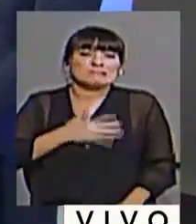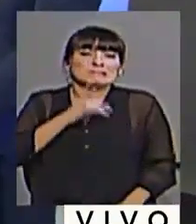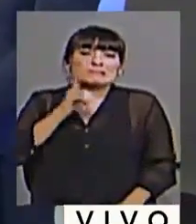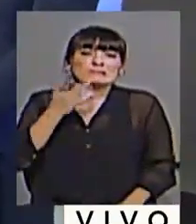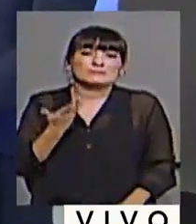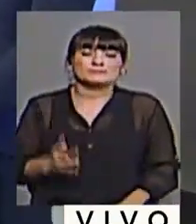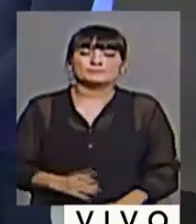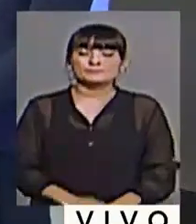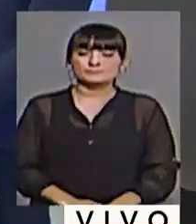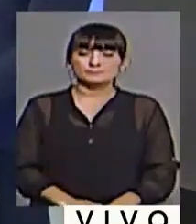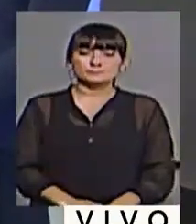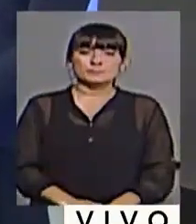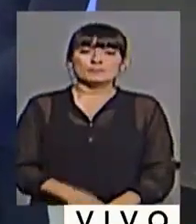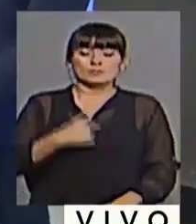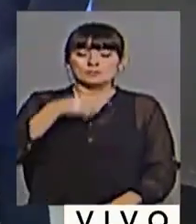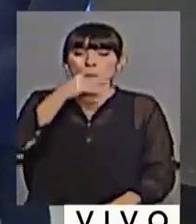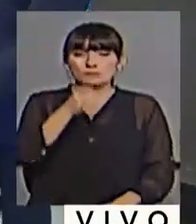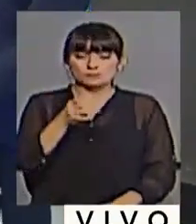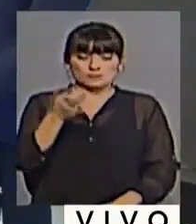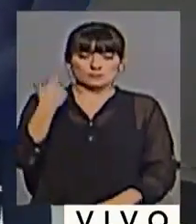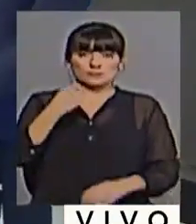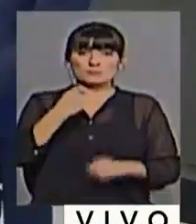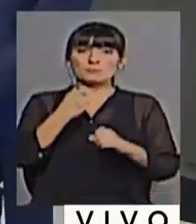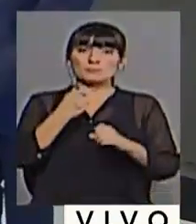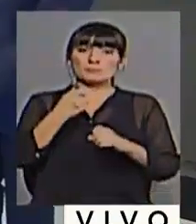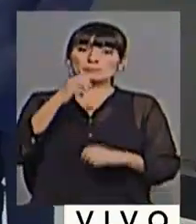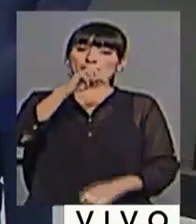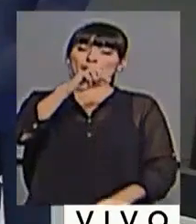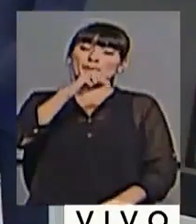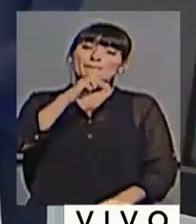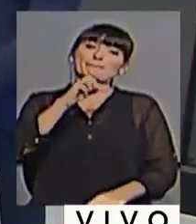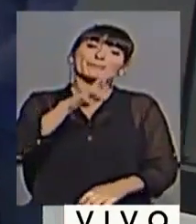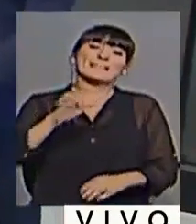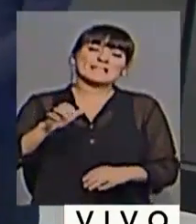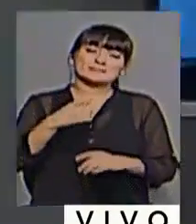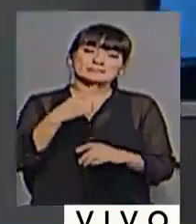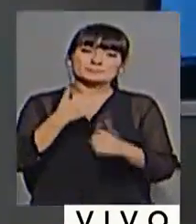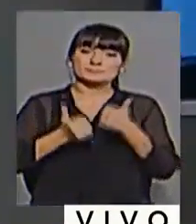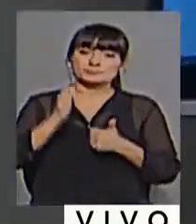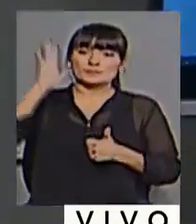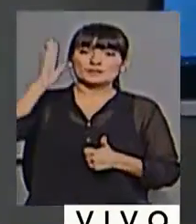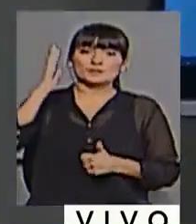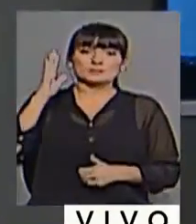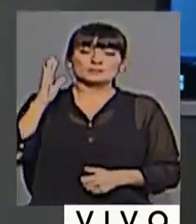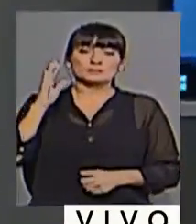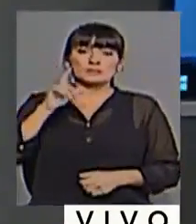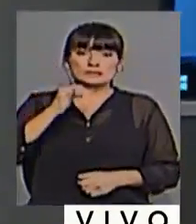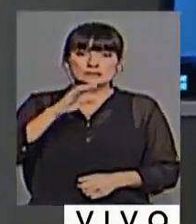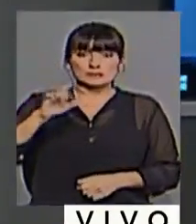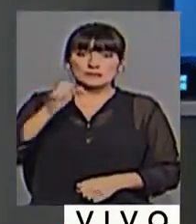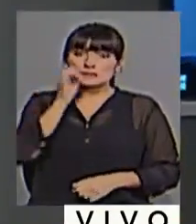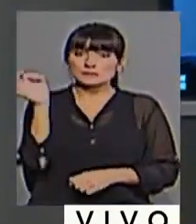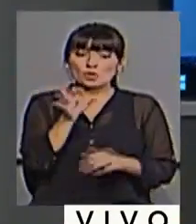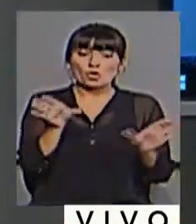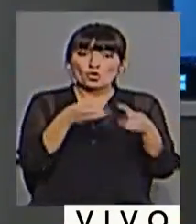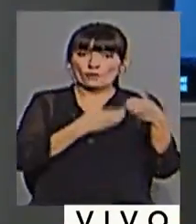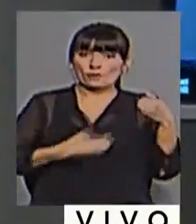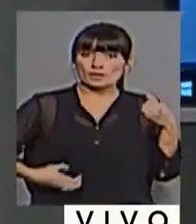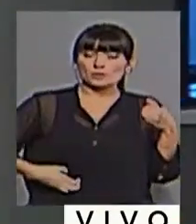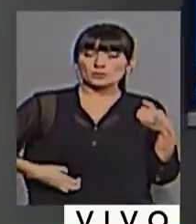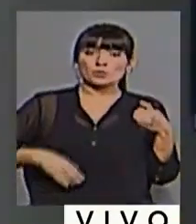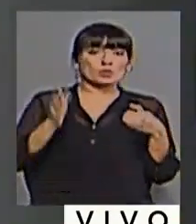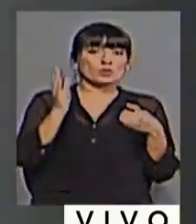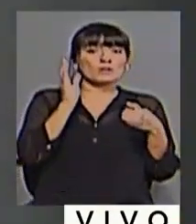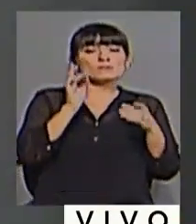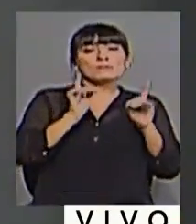el precandidato Guille, dijo que un gobierno no hace ganar elecciones, pero sí ayuda a perderlas. Y por lo tanto yo